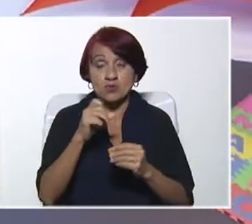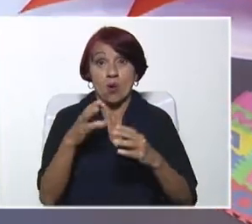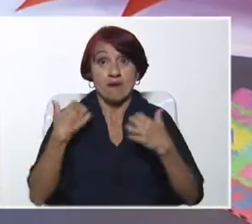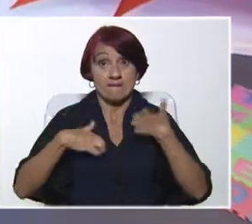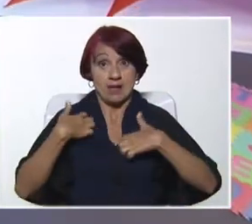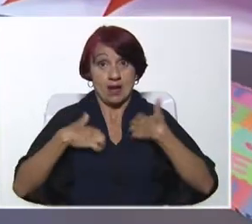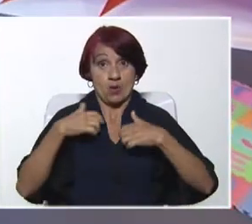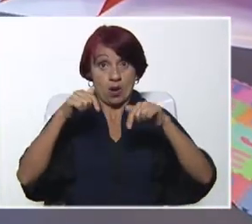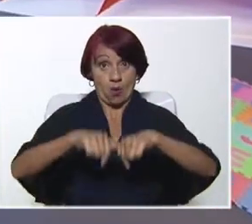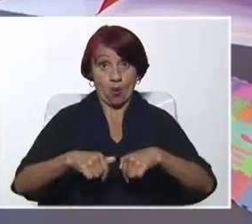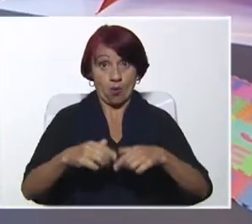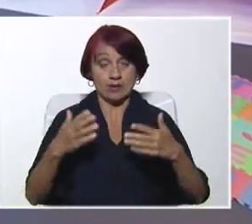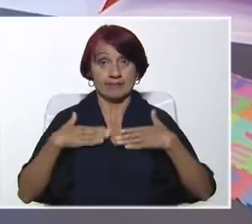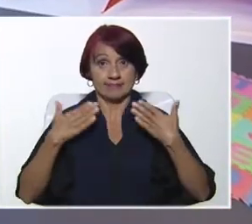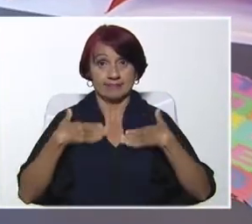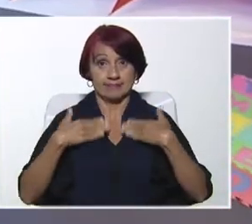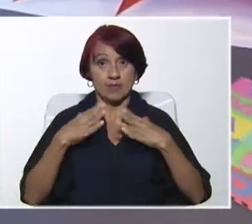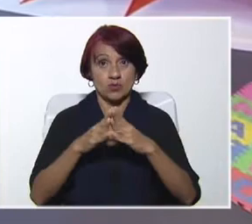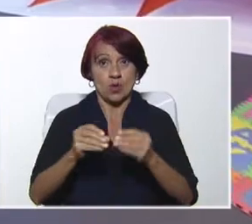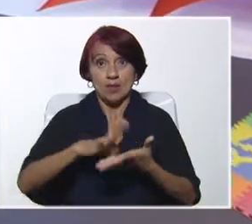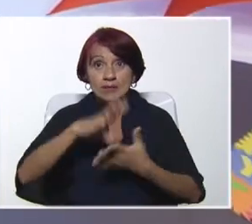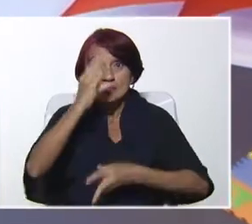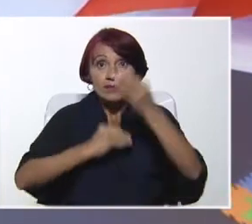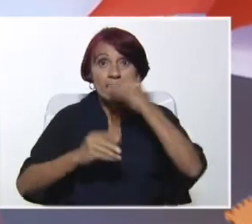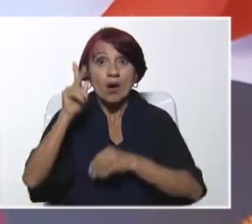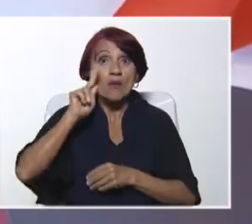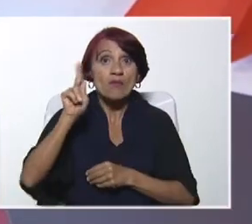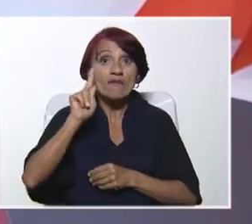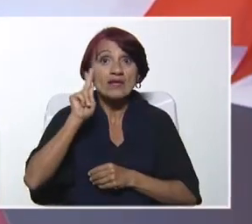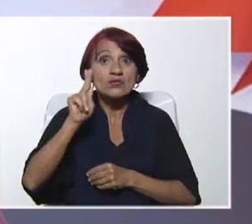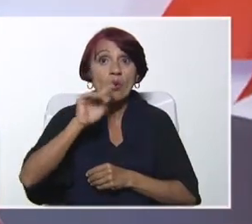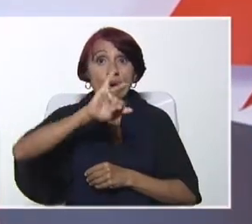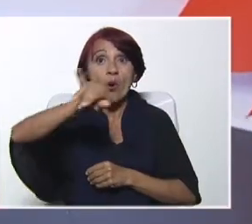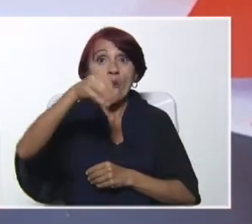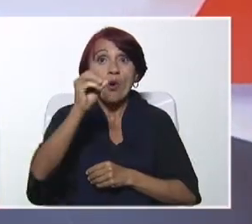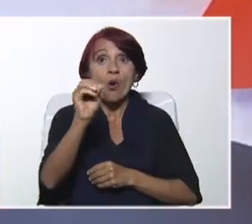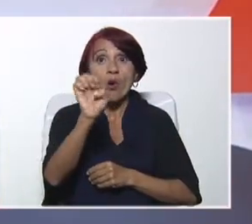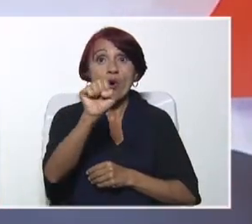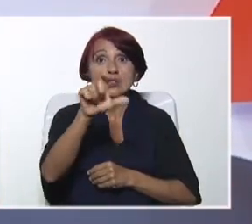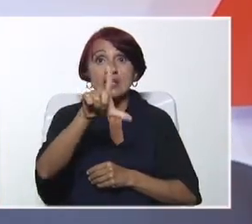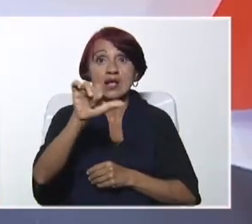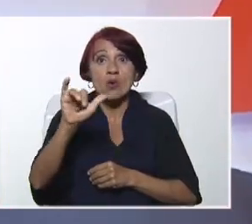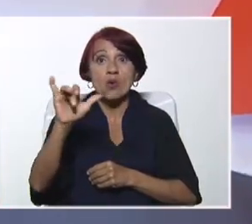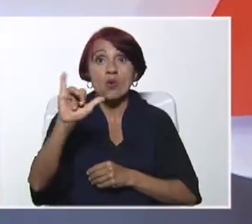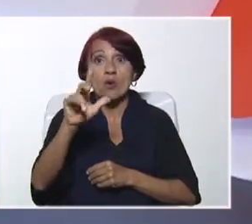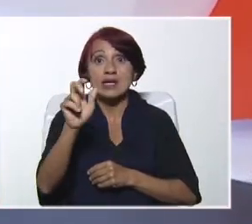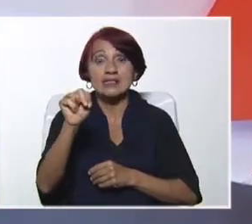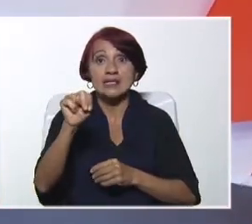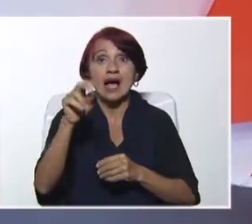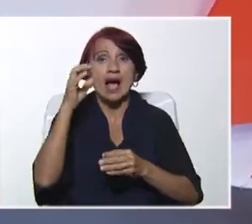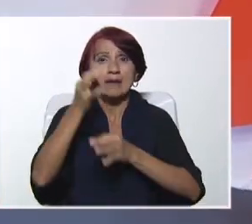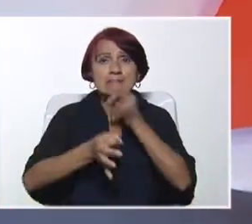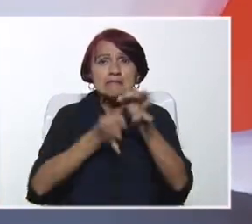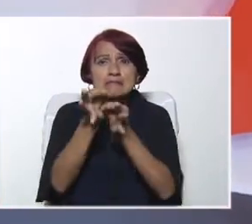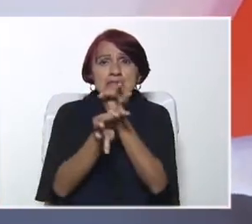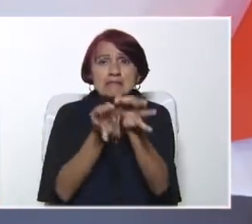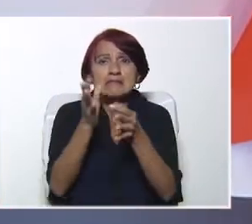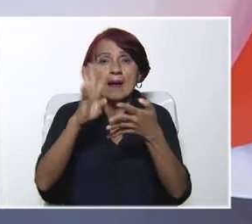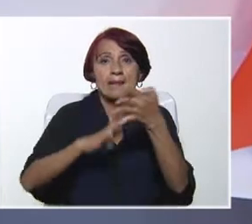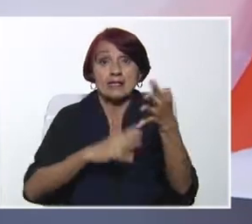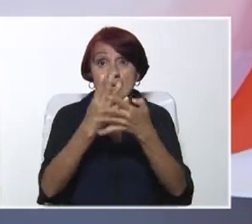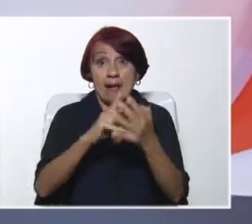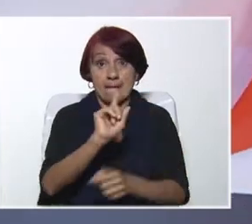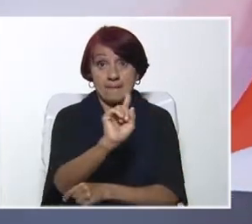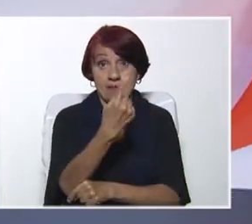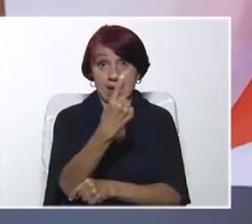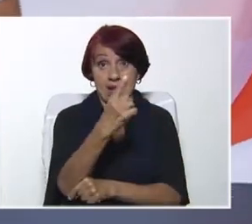miércoles, hoy vamos a disfrutar de las clases del profesor José Luis Maita, quien estará hablando acerca de las matemáticas desde